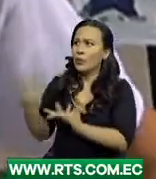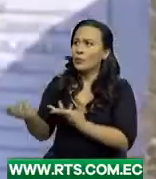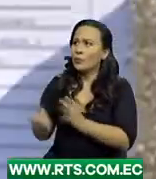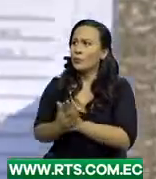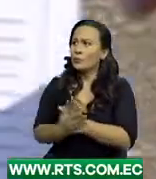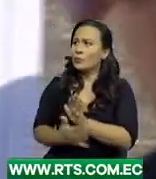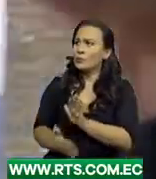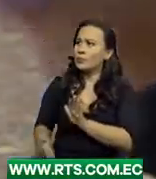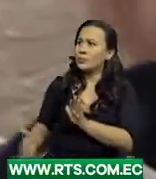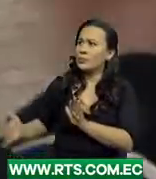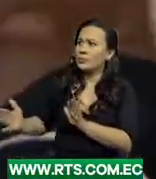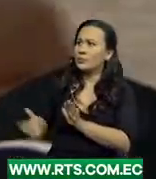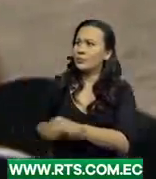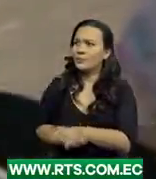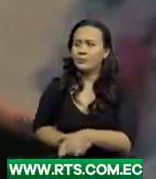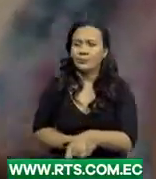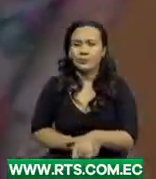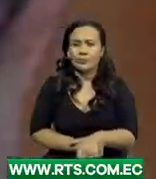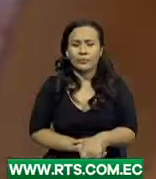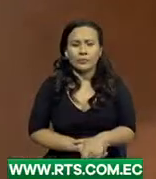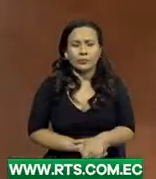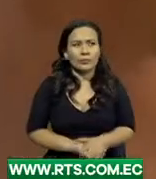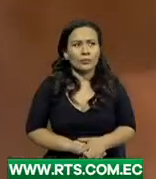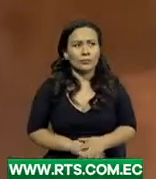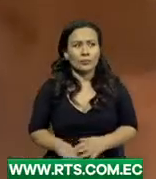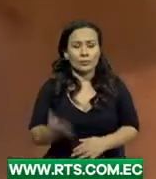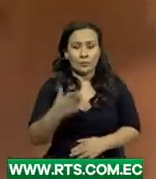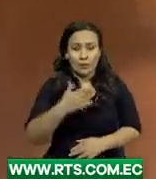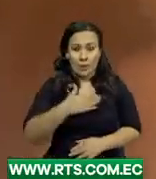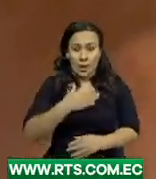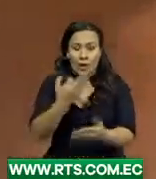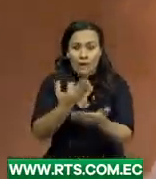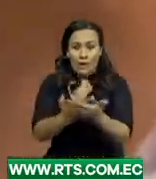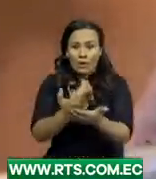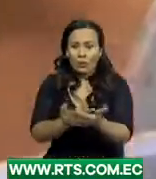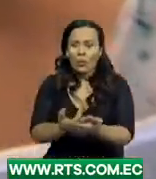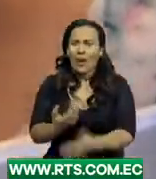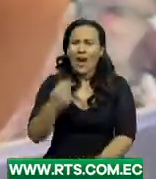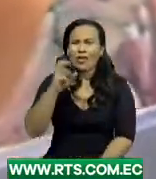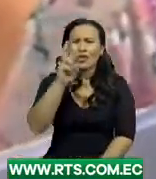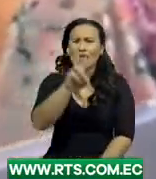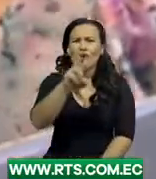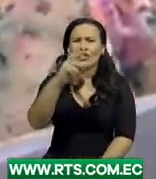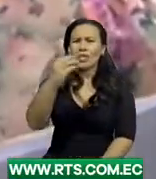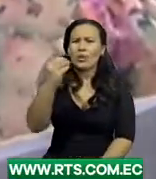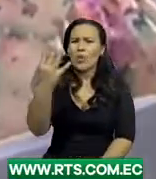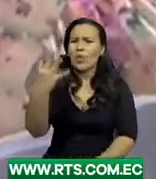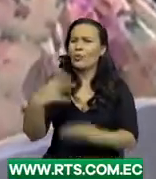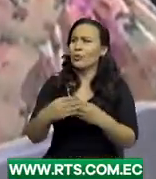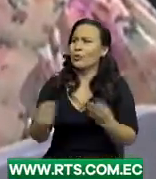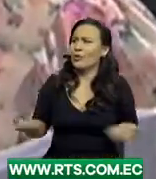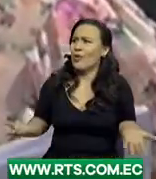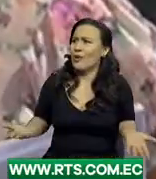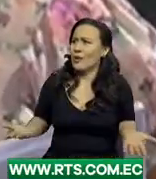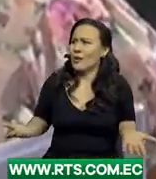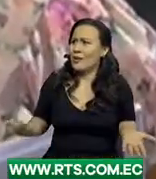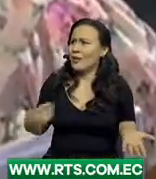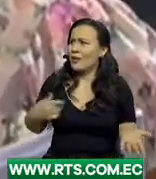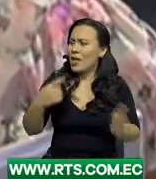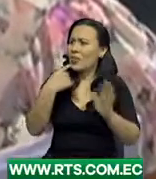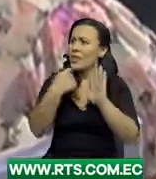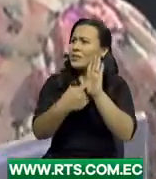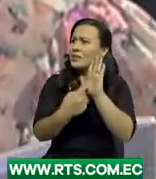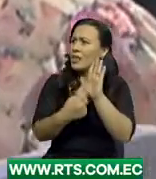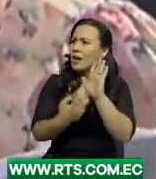incorrectos. La equivocación es de 20 dólares. Mi planilla es de 204 dólares. ¿Y el resto? Conocen el 10%. Los demás dicen que